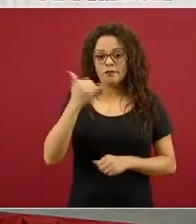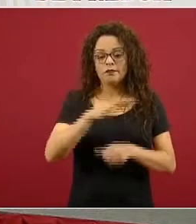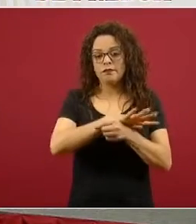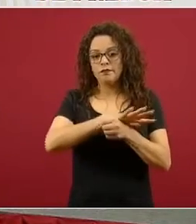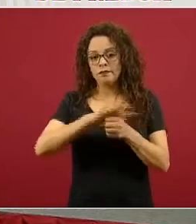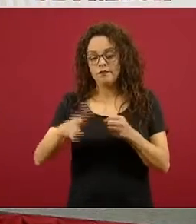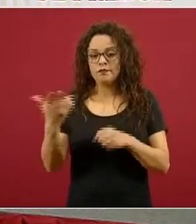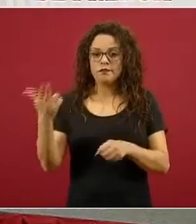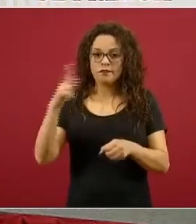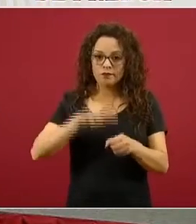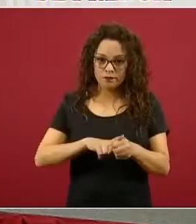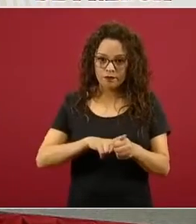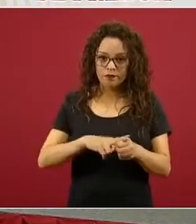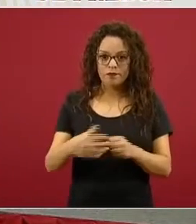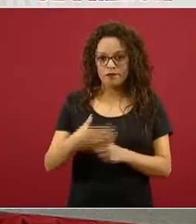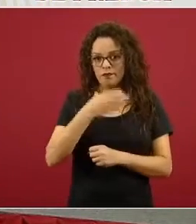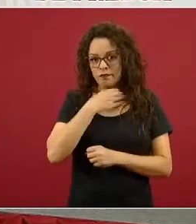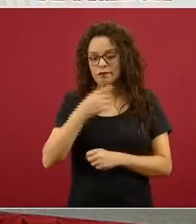su carga también